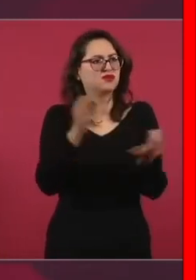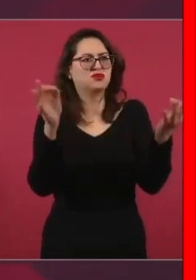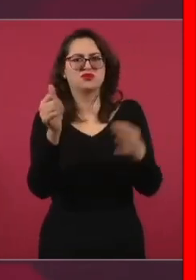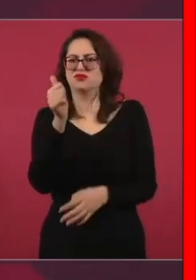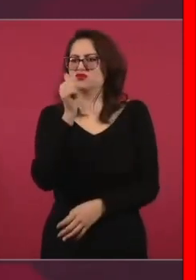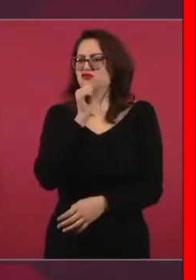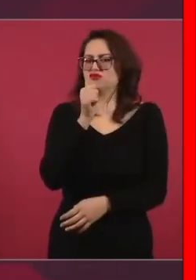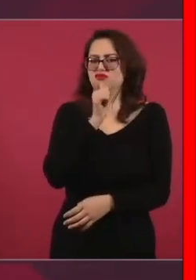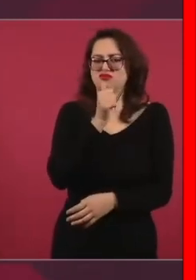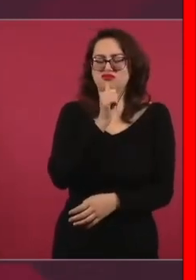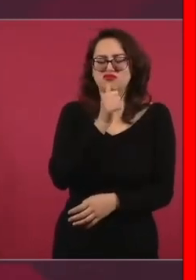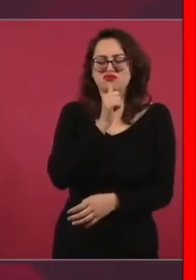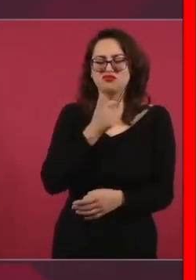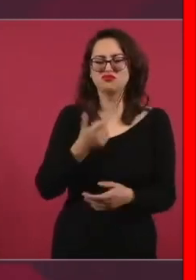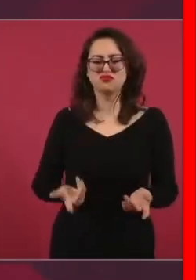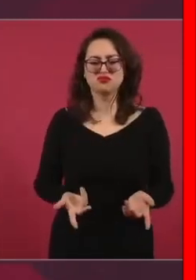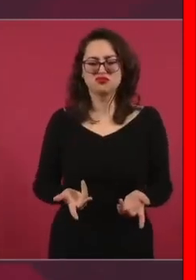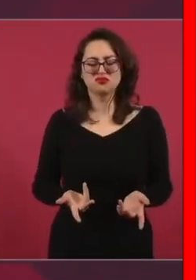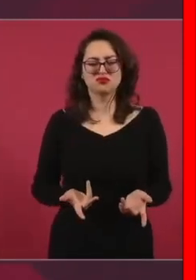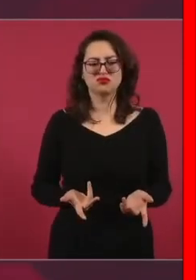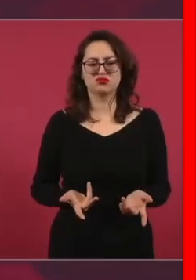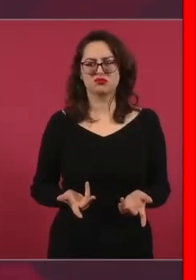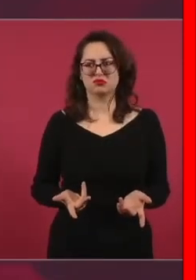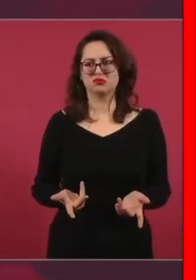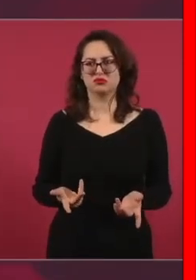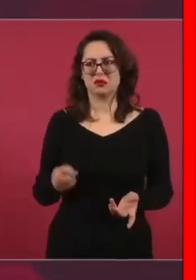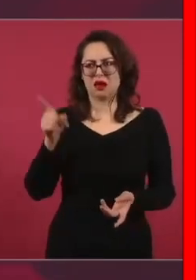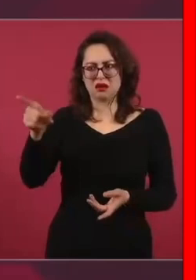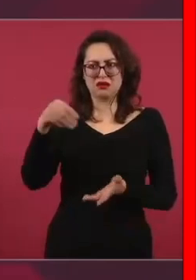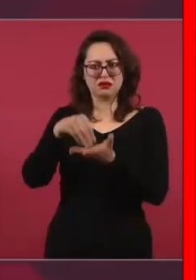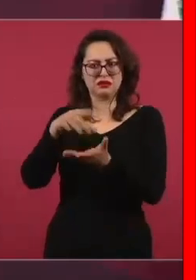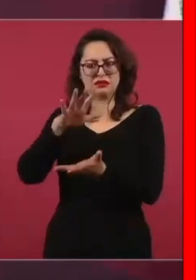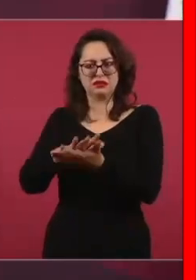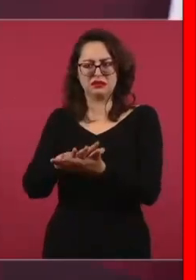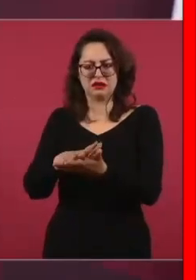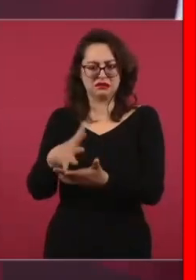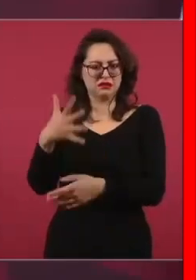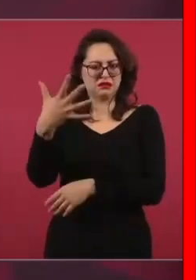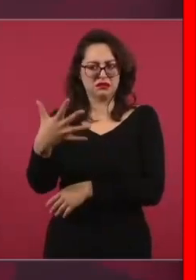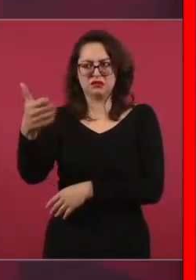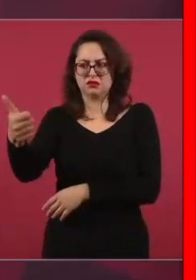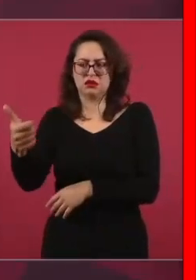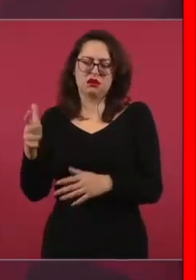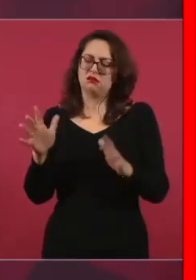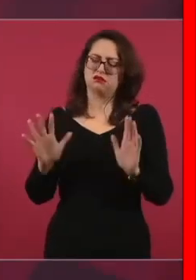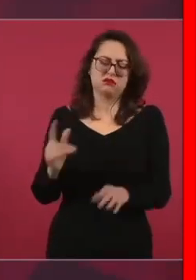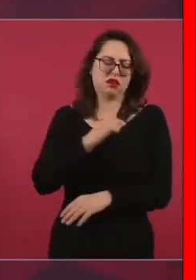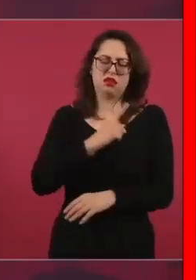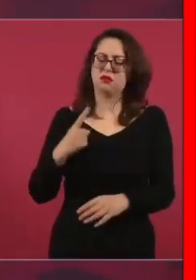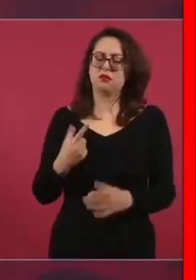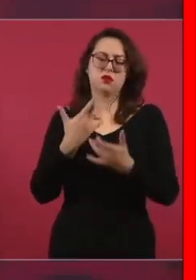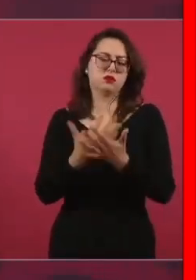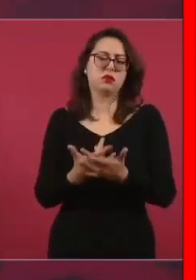Y yo sabía que habían convocado para las 6 o a las 5 o 6, y eso, hay que esperar